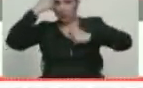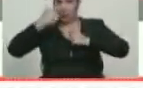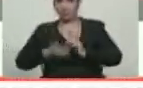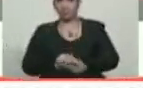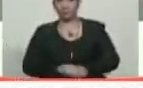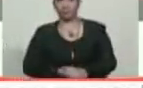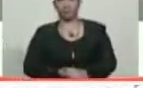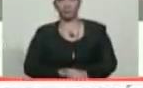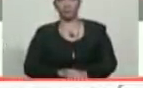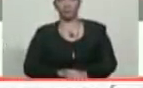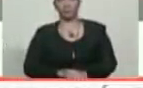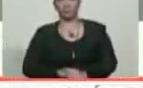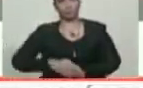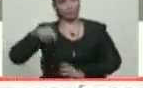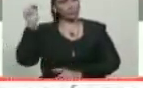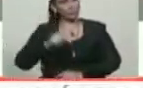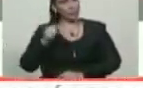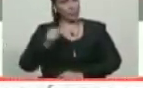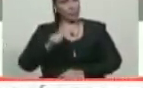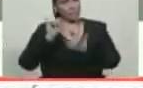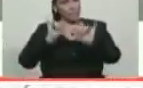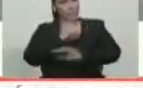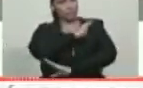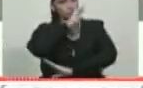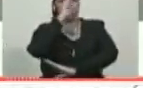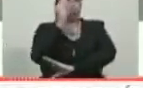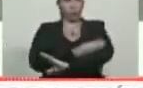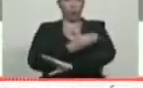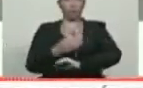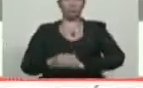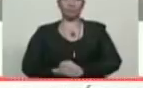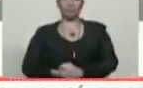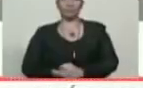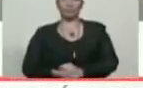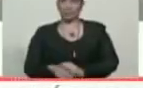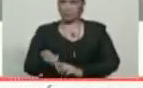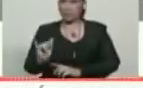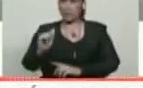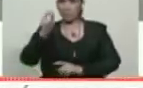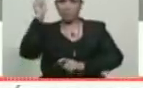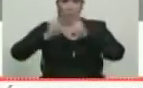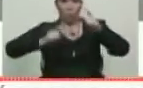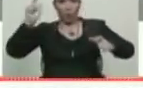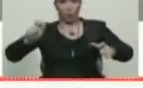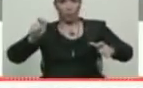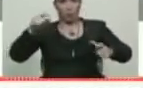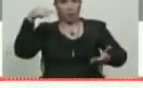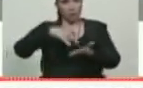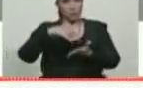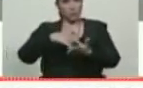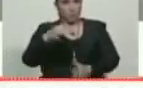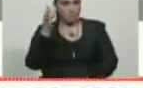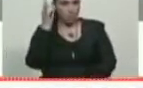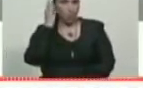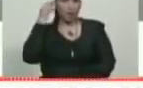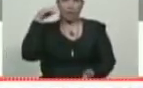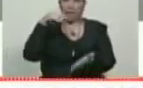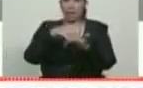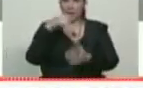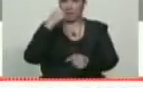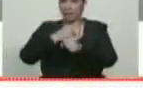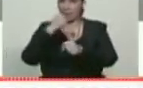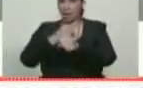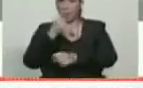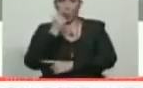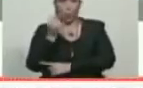Chávez. Y hoy con esta fuerza que tiene el pueblo carabobeño, con las mujeres de Carabobo, los trabajadores,